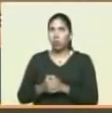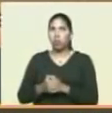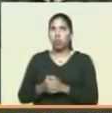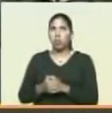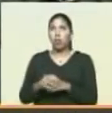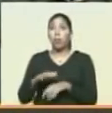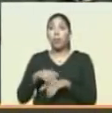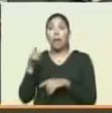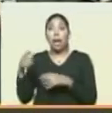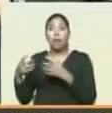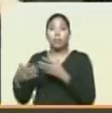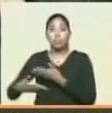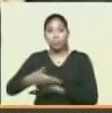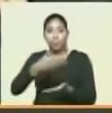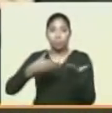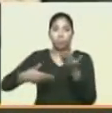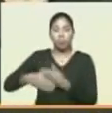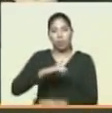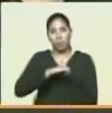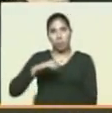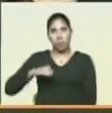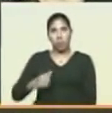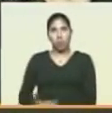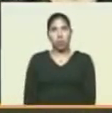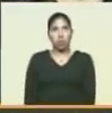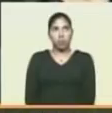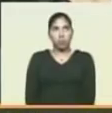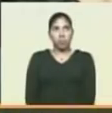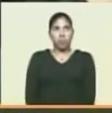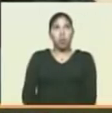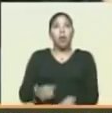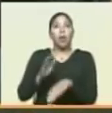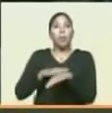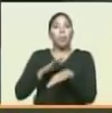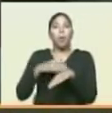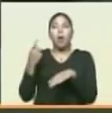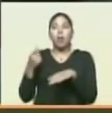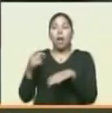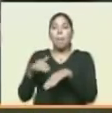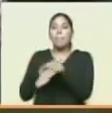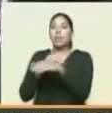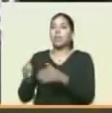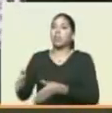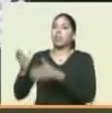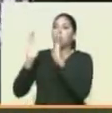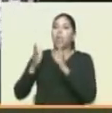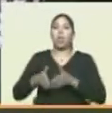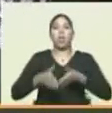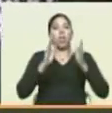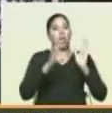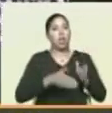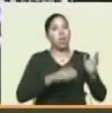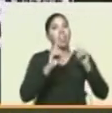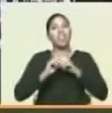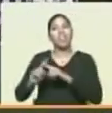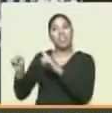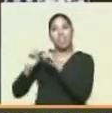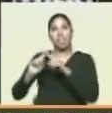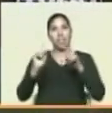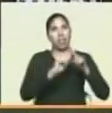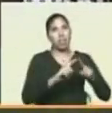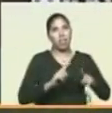privadas. Porque eran ministerios distintos. Eran equipos, plantas, estructuras